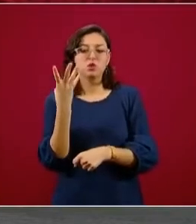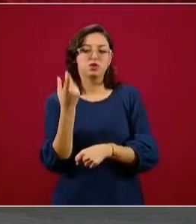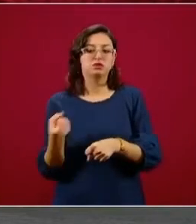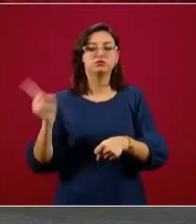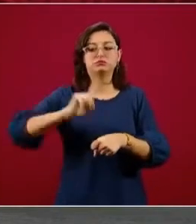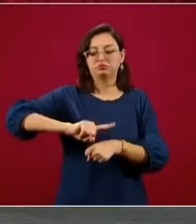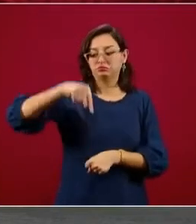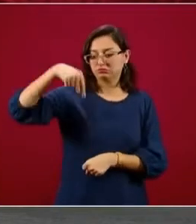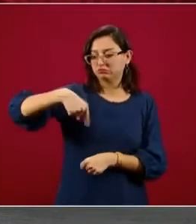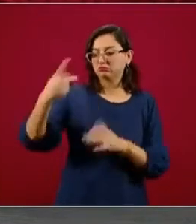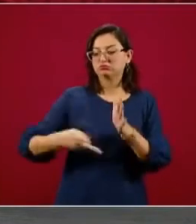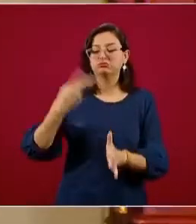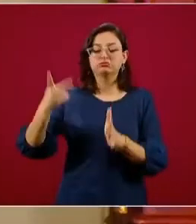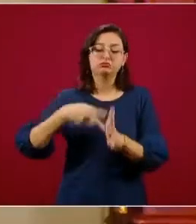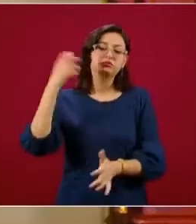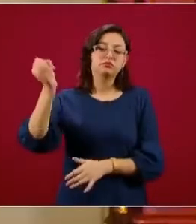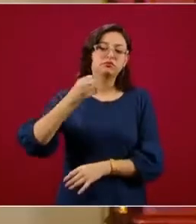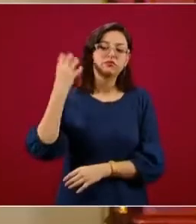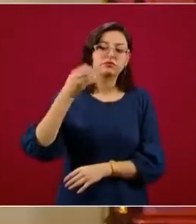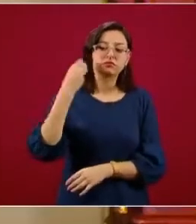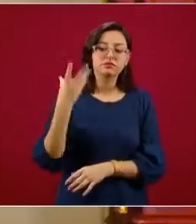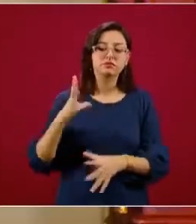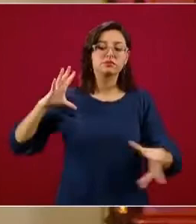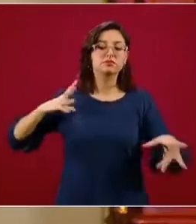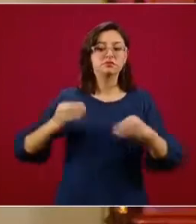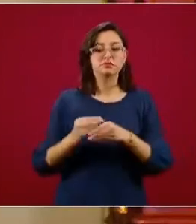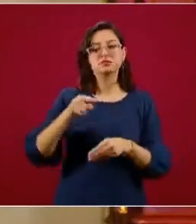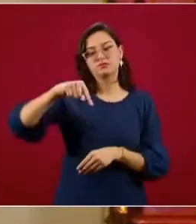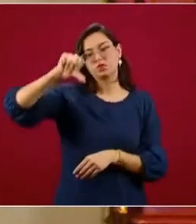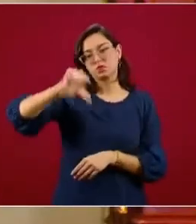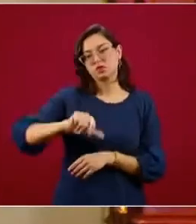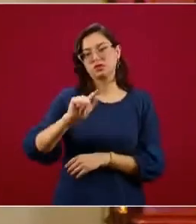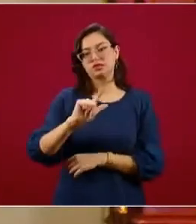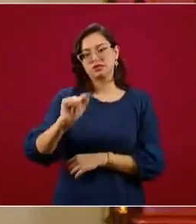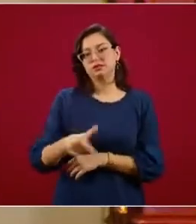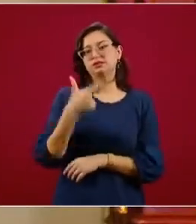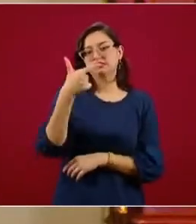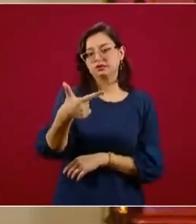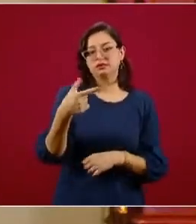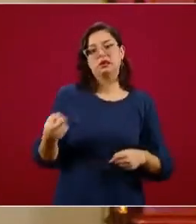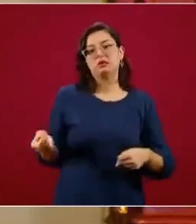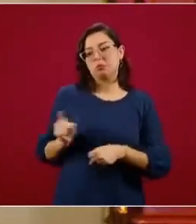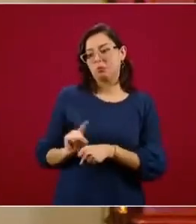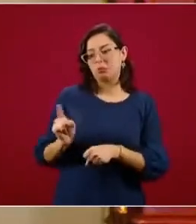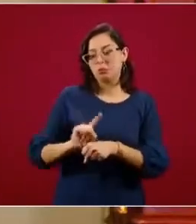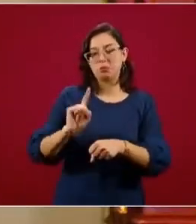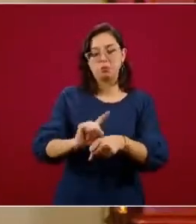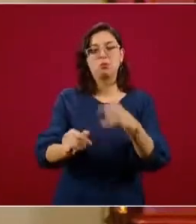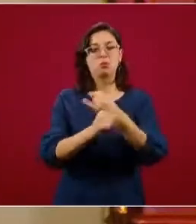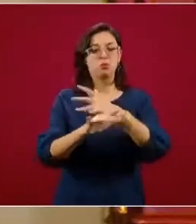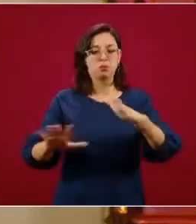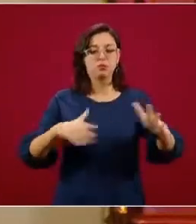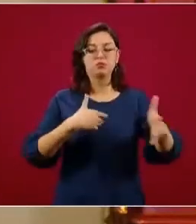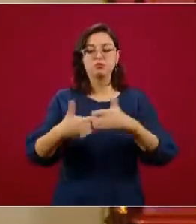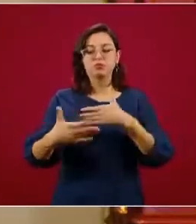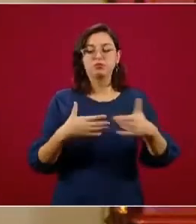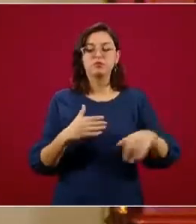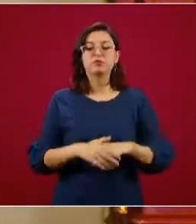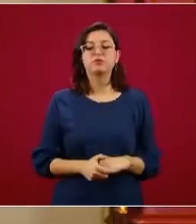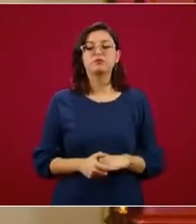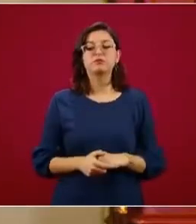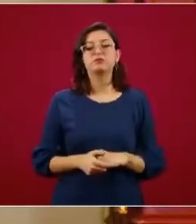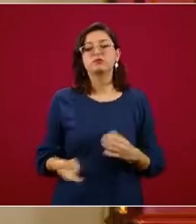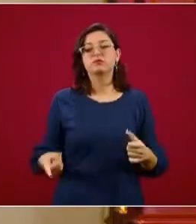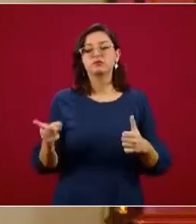la conferencia vespertina número 77 en la que procedemos a actualizar los datos. Primeramente, en el tema del